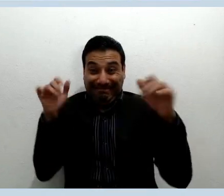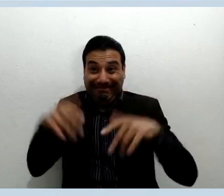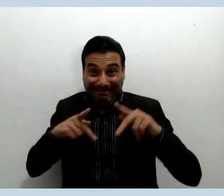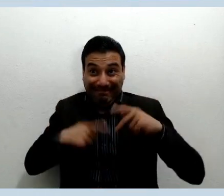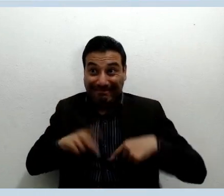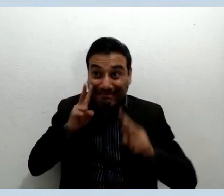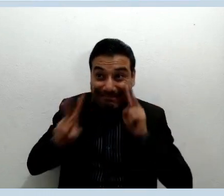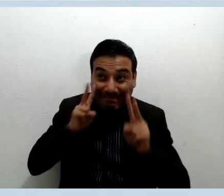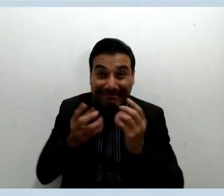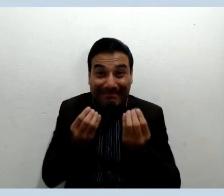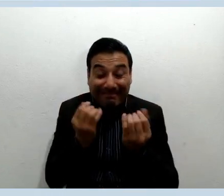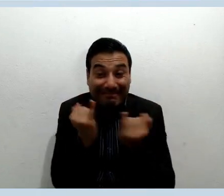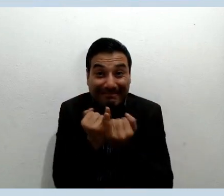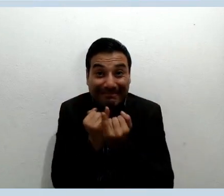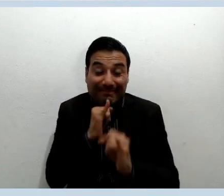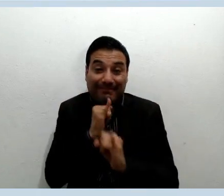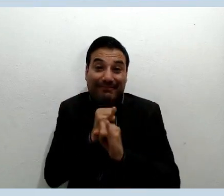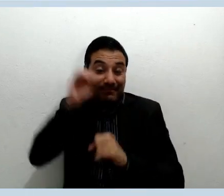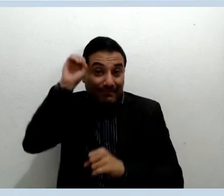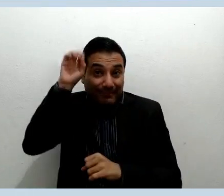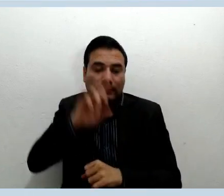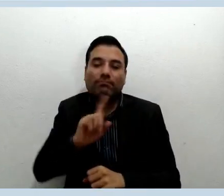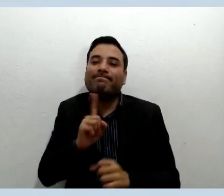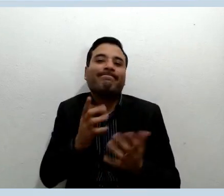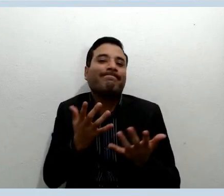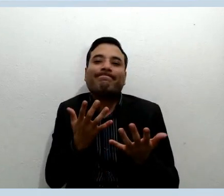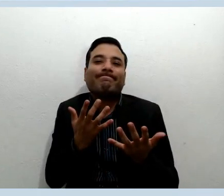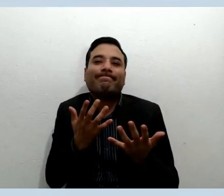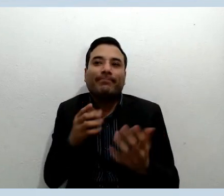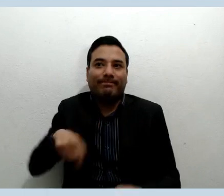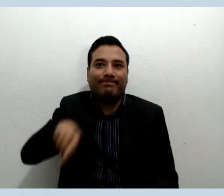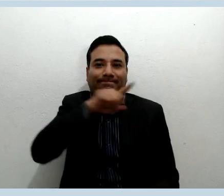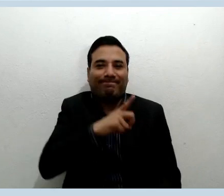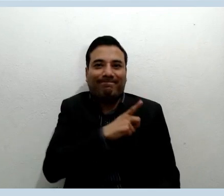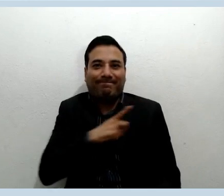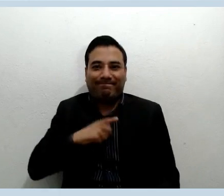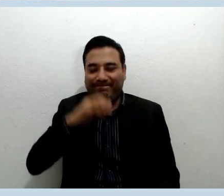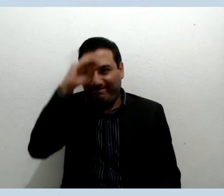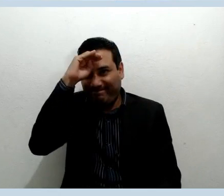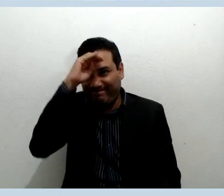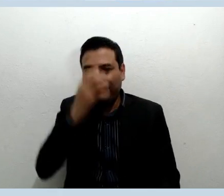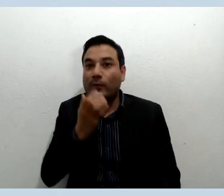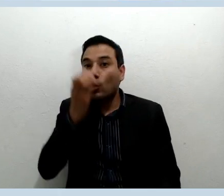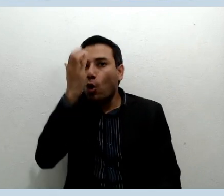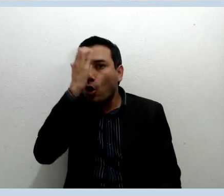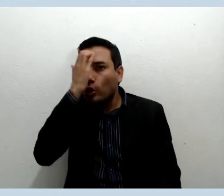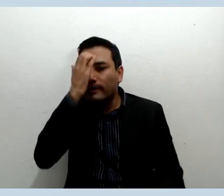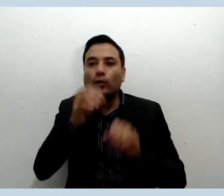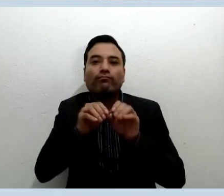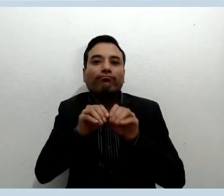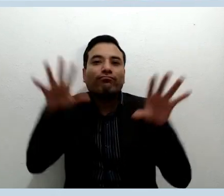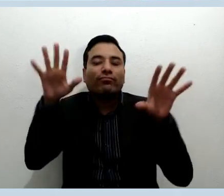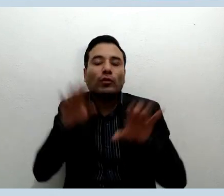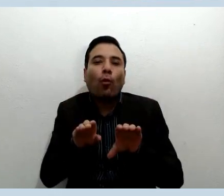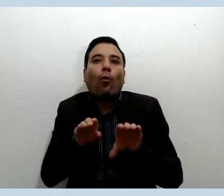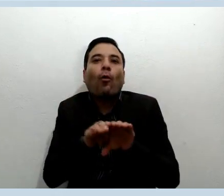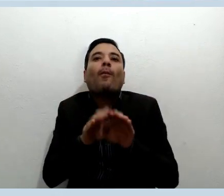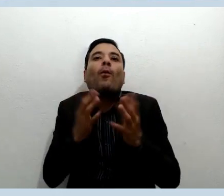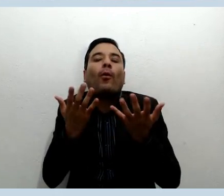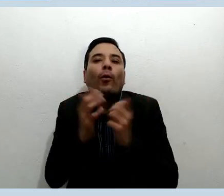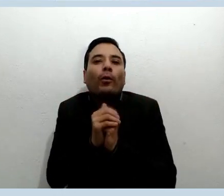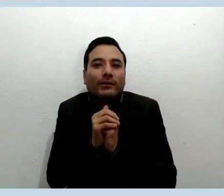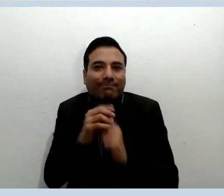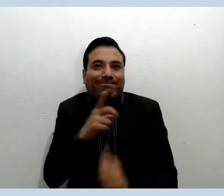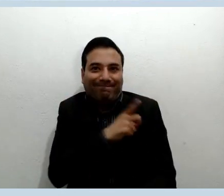muy interesante de cuestionarnos cómo hacemos accesible el conocimiento y en qué cuerpas cuerpos estamos pensando